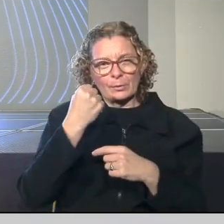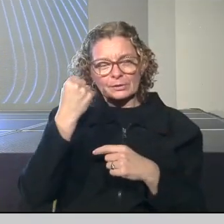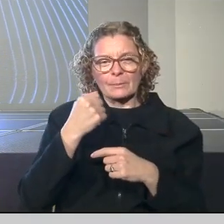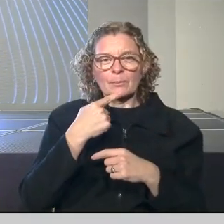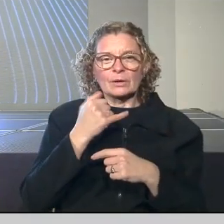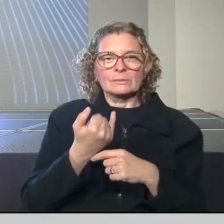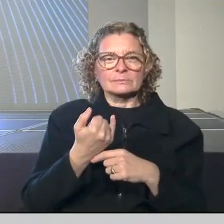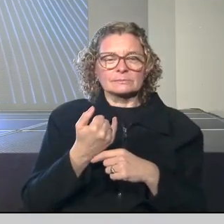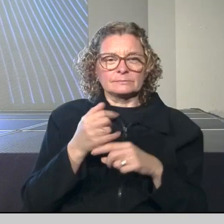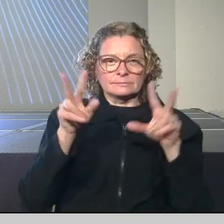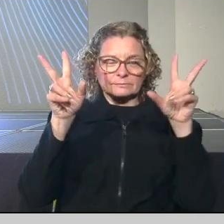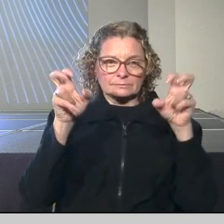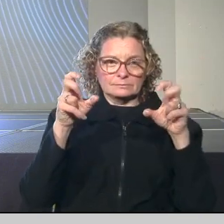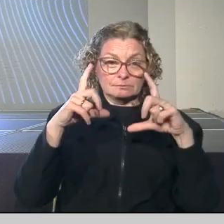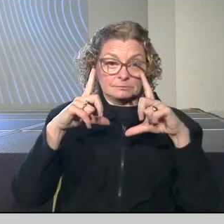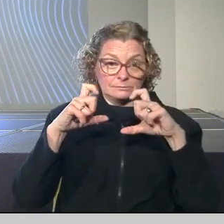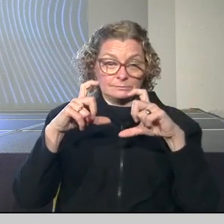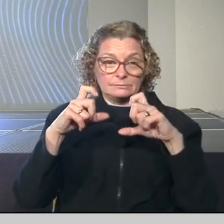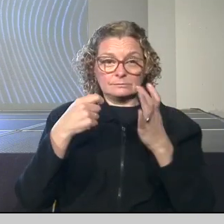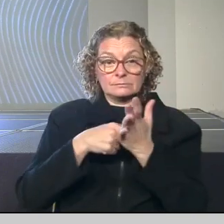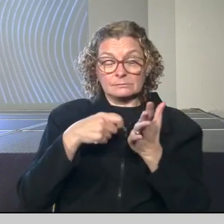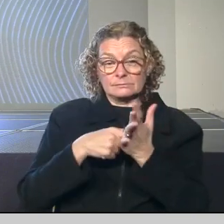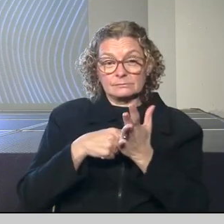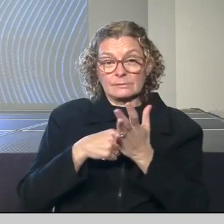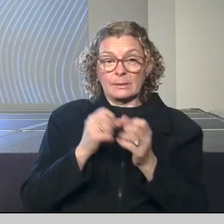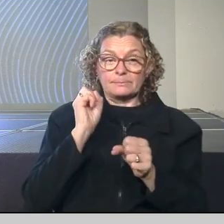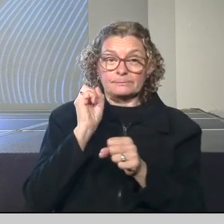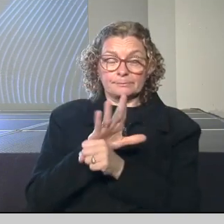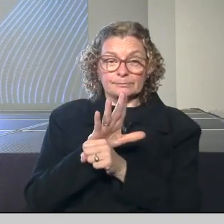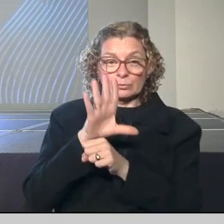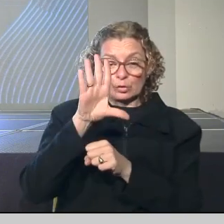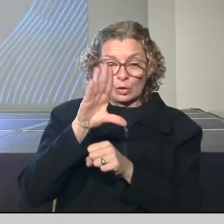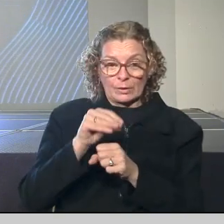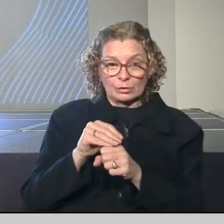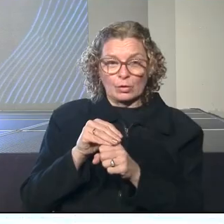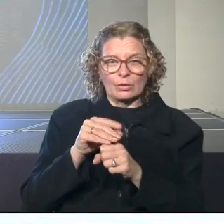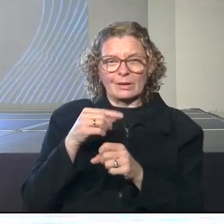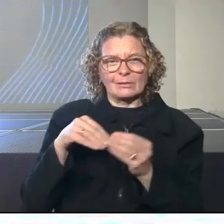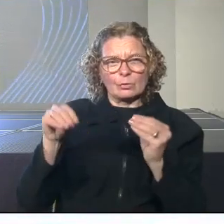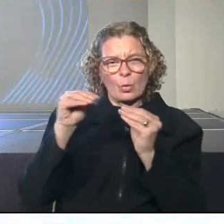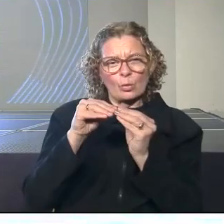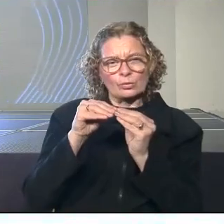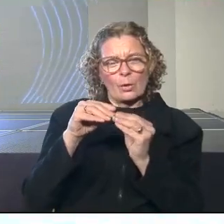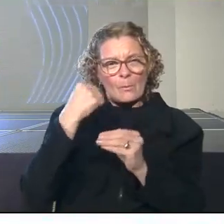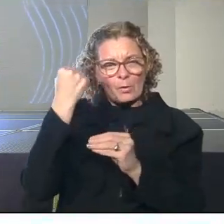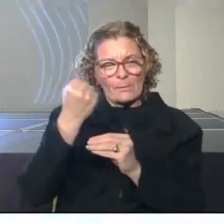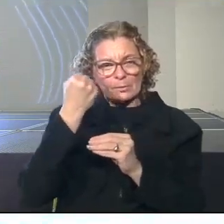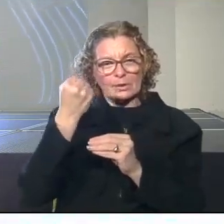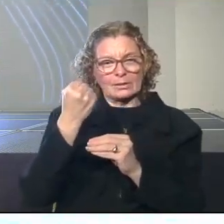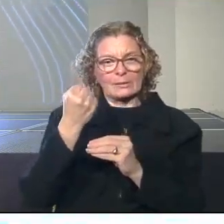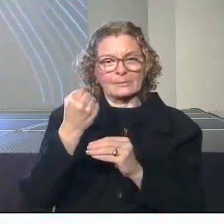como ser el título, las fotos, el precio y el envío. Todos estos atributos son muy importantes para